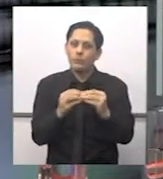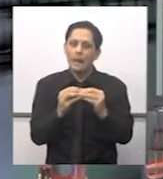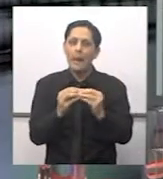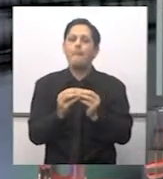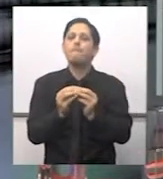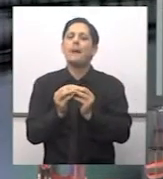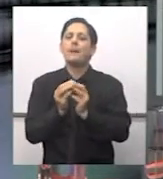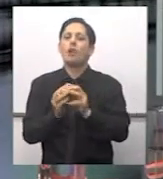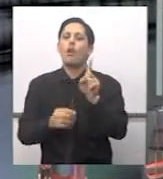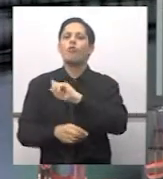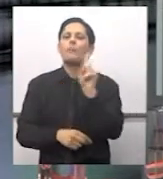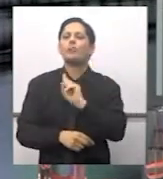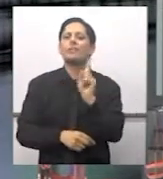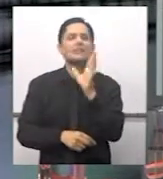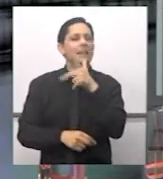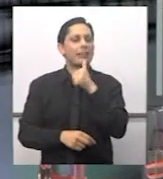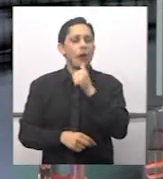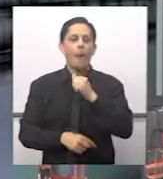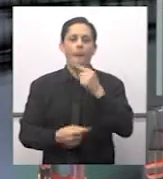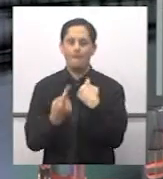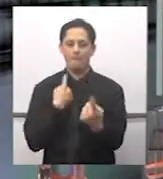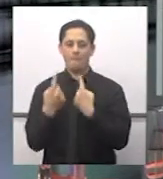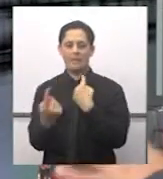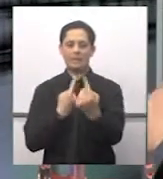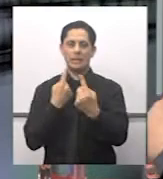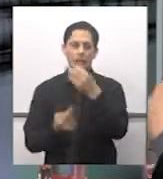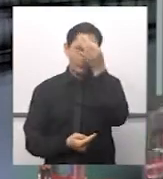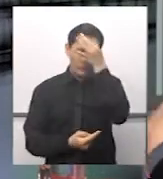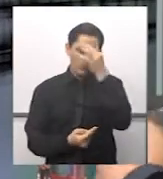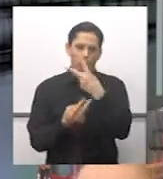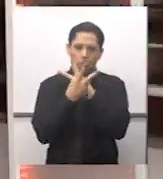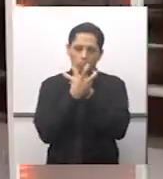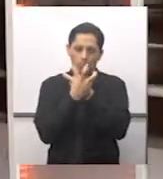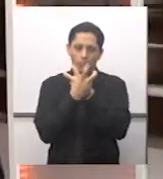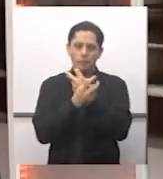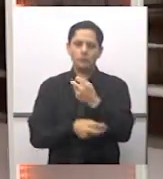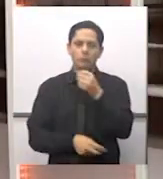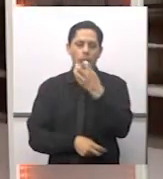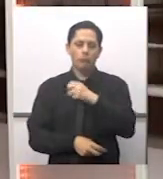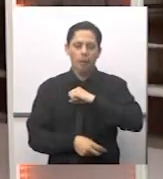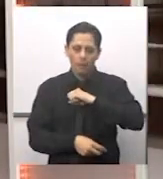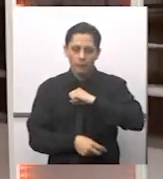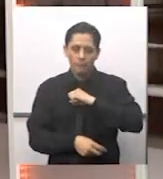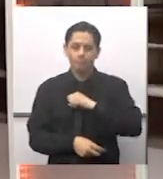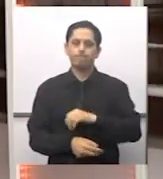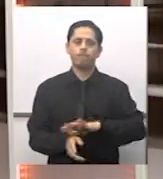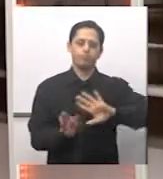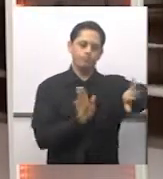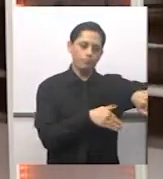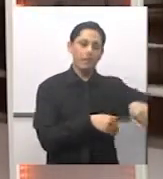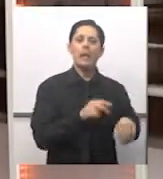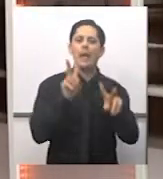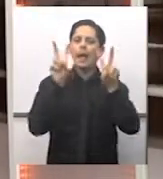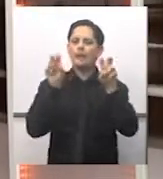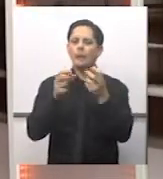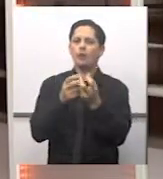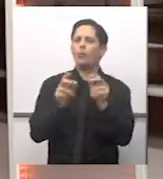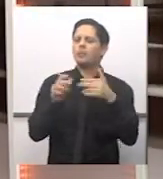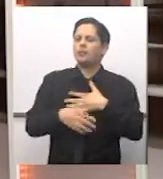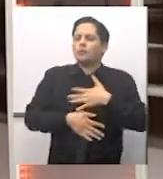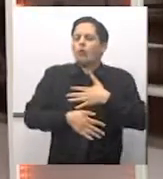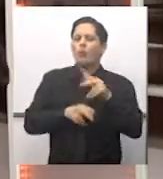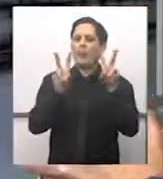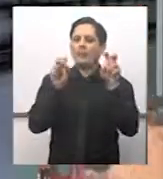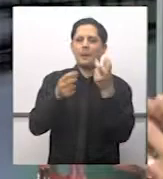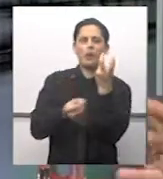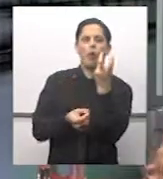tenido pacientes por intoxicación ambiental. Rápidamente, ¿cómo se sintió con el tema de los huevos? cuando fueron al tema de Corfo, injusto quizás